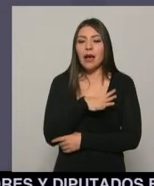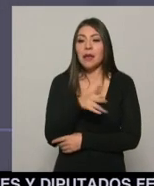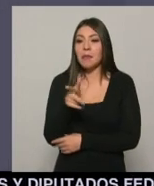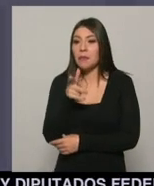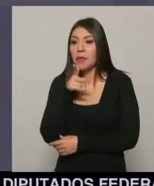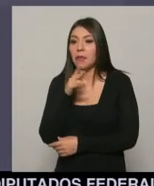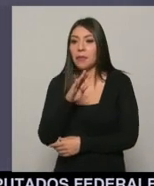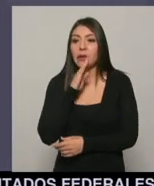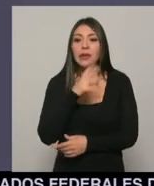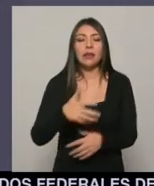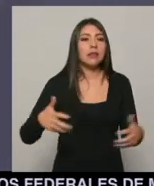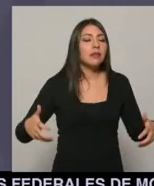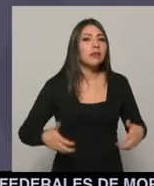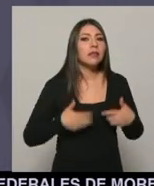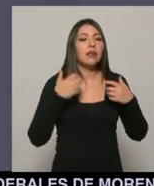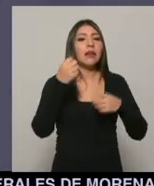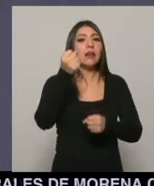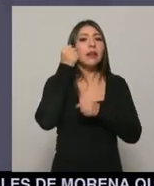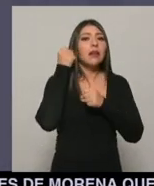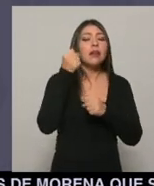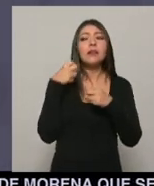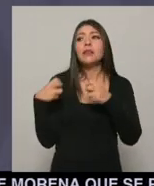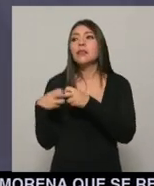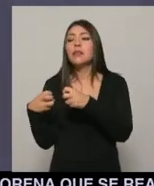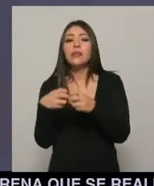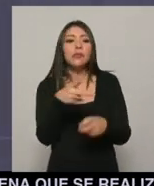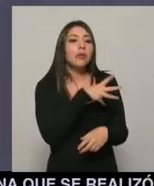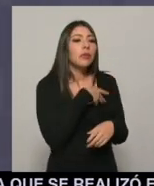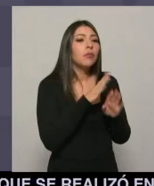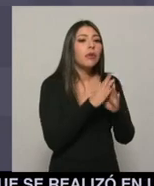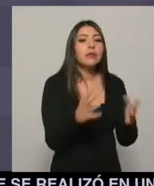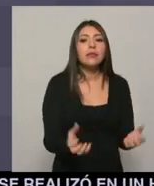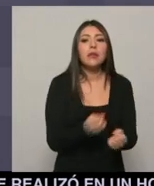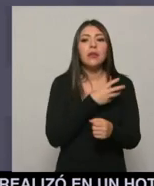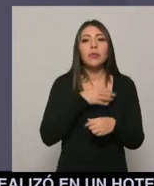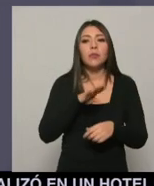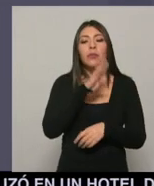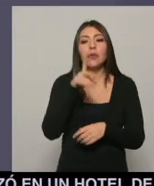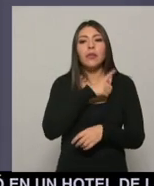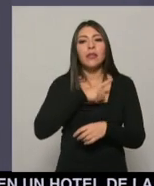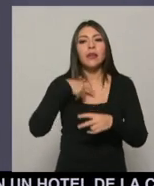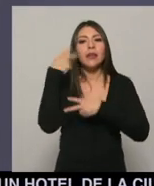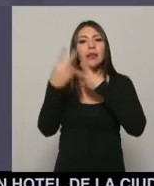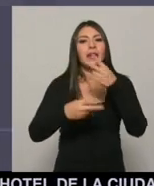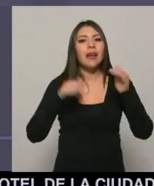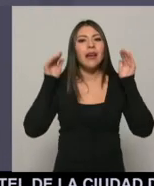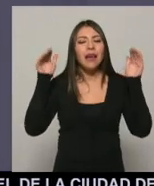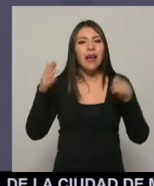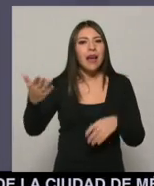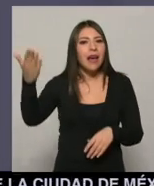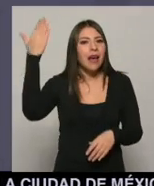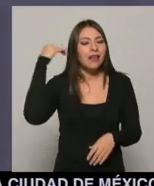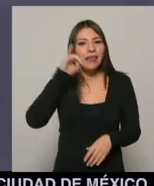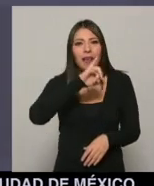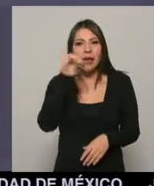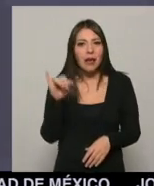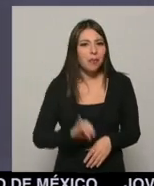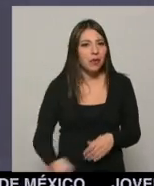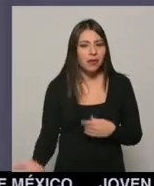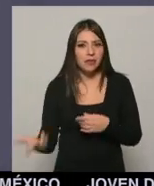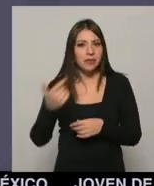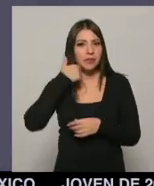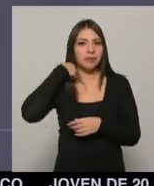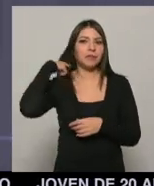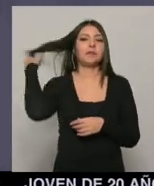de familia desesperados porque salven a sus hijos de la muerte, que tuvieron que ir al aeropuerto. No lo habíamos visto nunca. Por eso hay